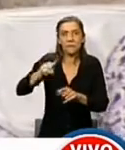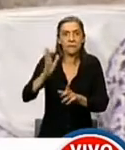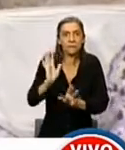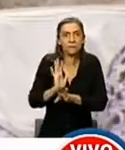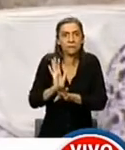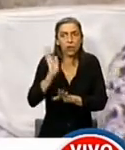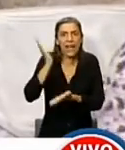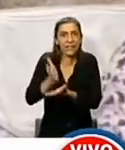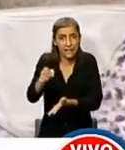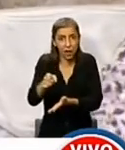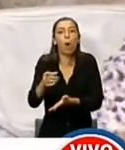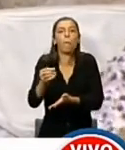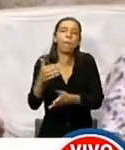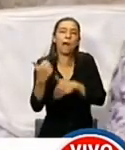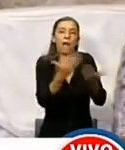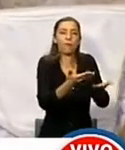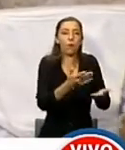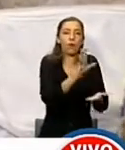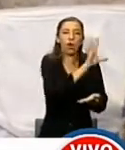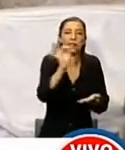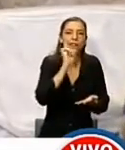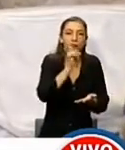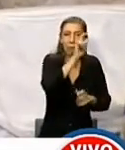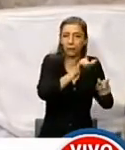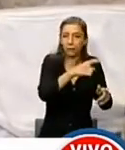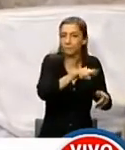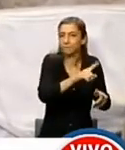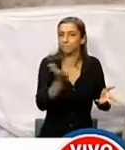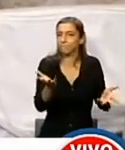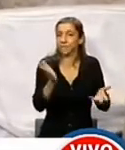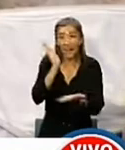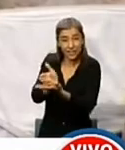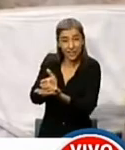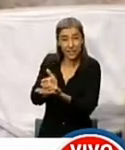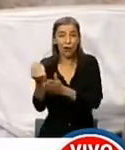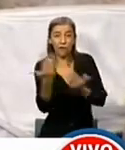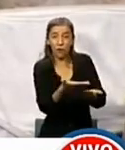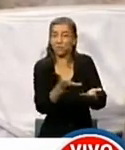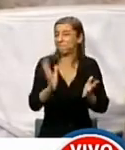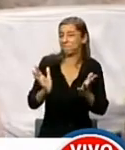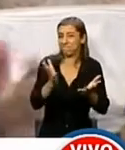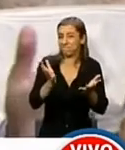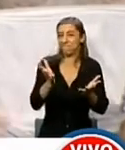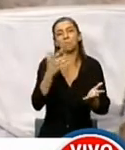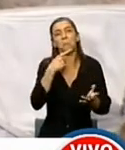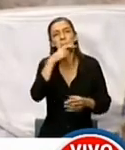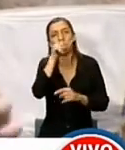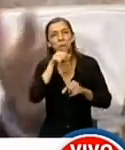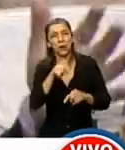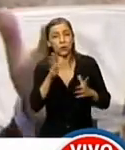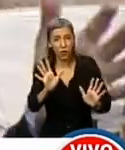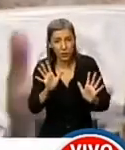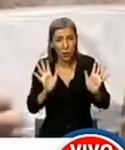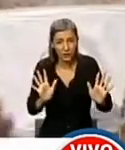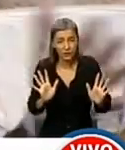se beneficia a 500.000 yo hago una pregunta eso acaso no es tiranía no es lo mismo que